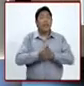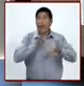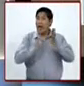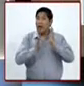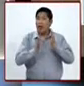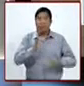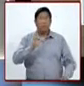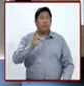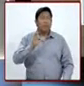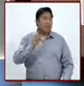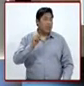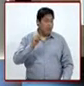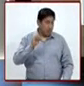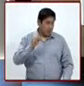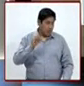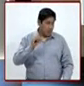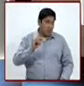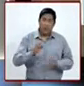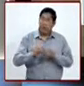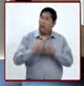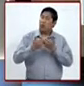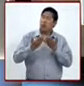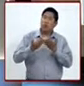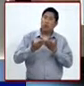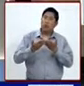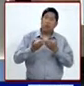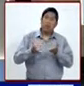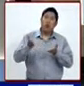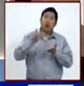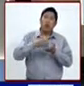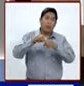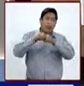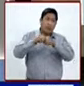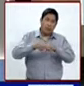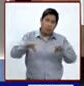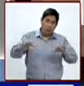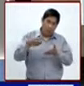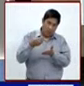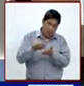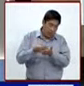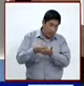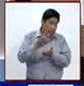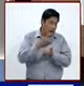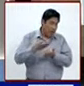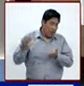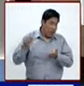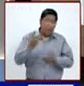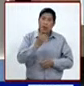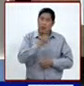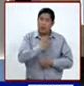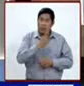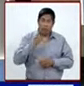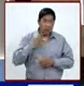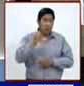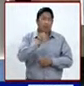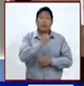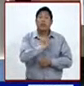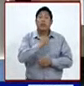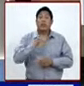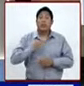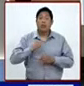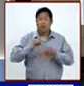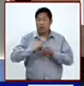Hablemos del censo y la redistribución de recursos y distribución de escaños, porque bueno, ahora la cancha está en la Asamblea